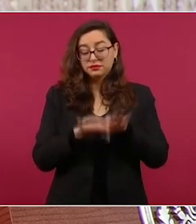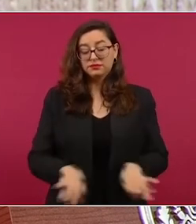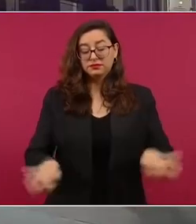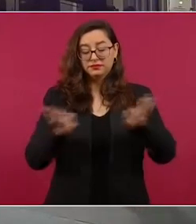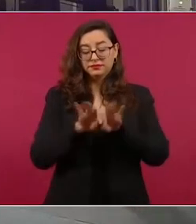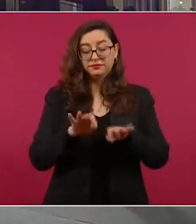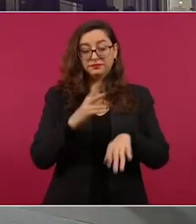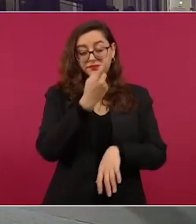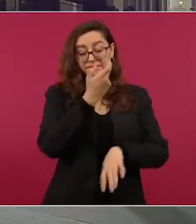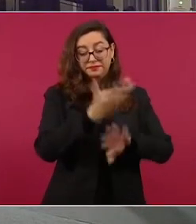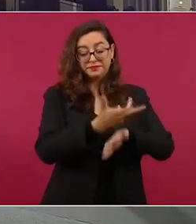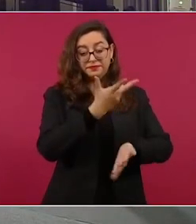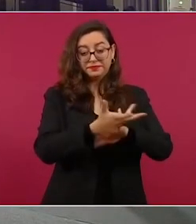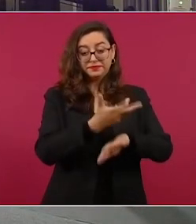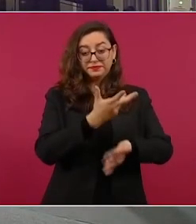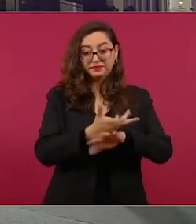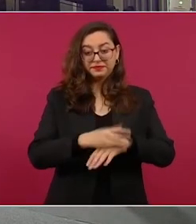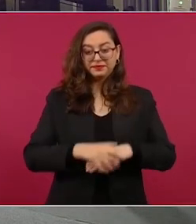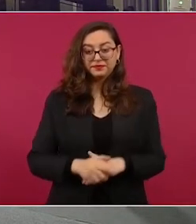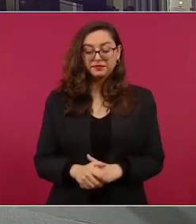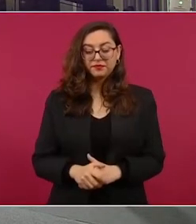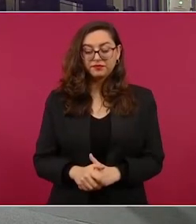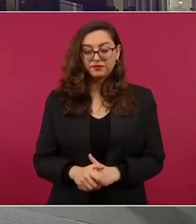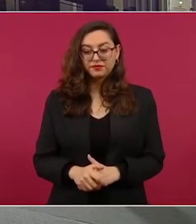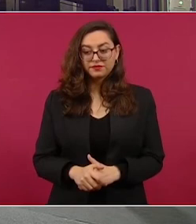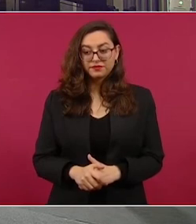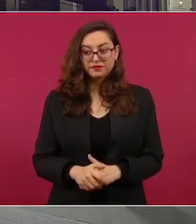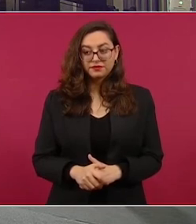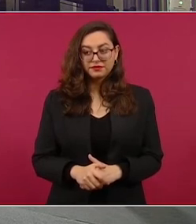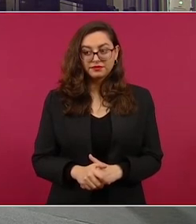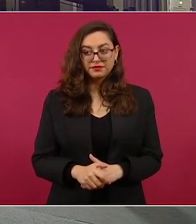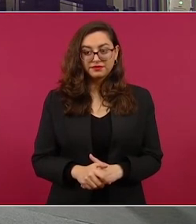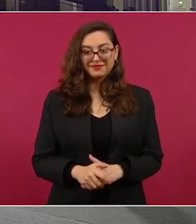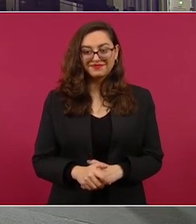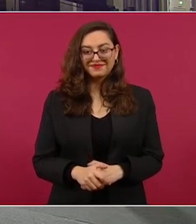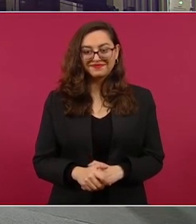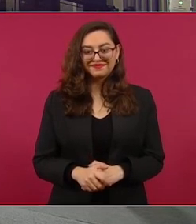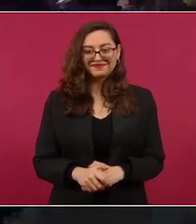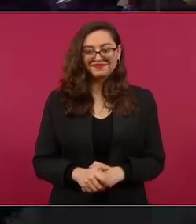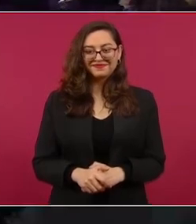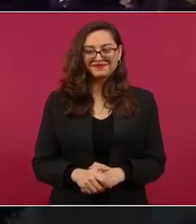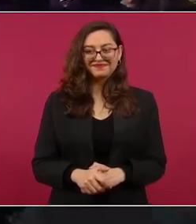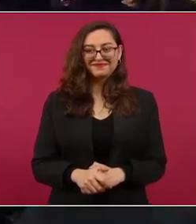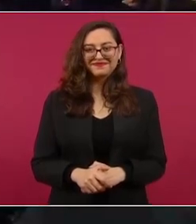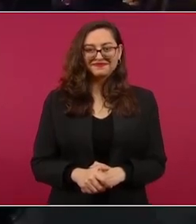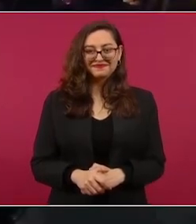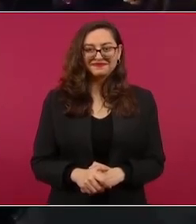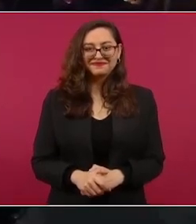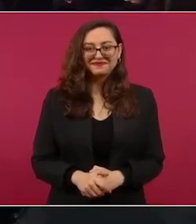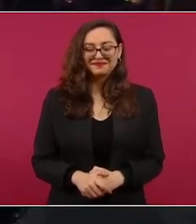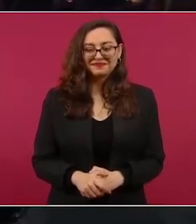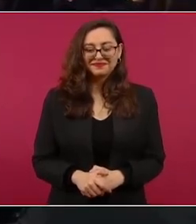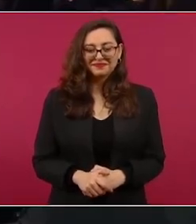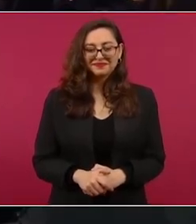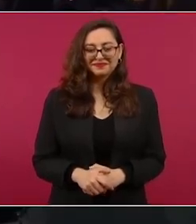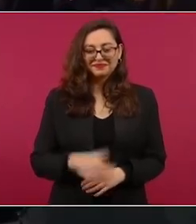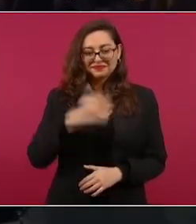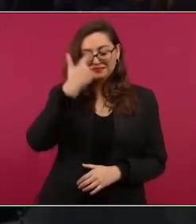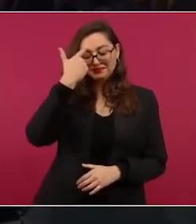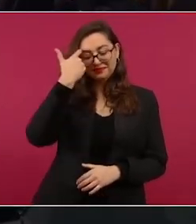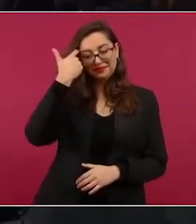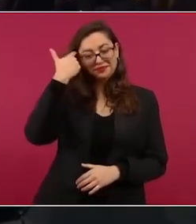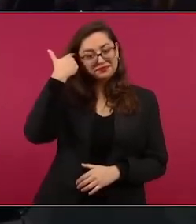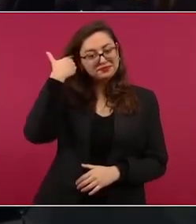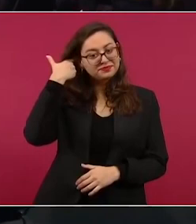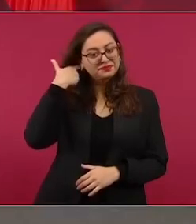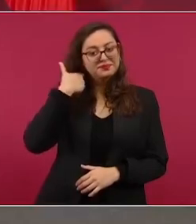sale, tendría que entregarlo a México, porque tiene órdenes pendientes. ¿Esto es, no? Sí, pero se